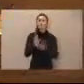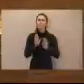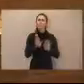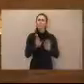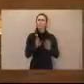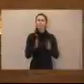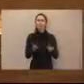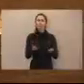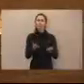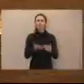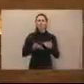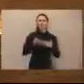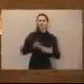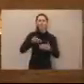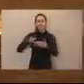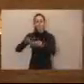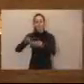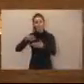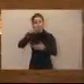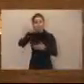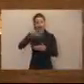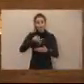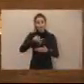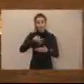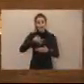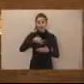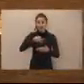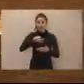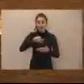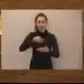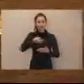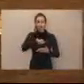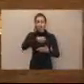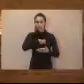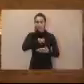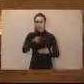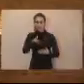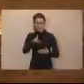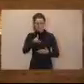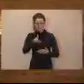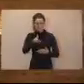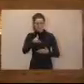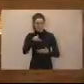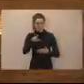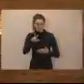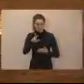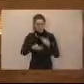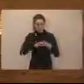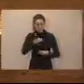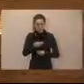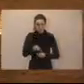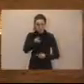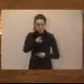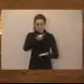ponían obstáculos que en la práctica lo que hacían era imposibilitar que esos derechos se pudieran recuperar.